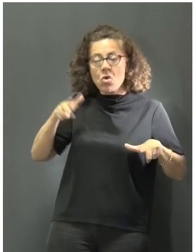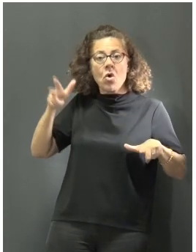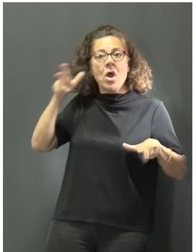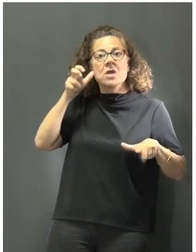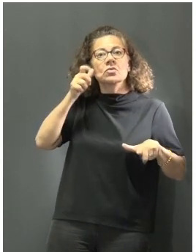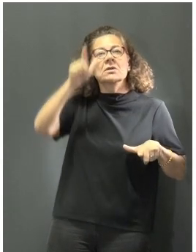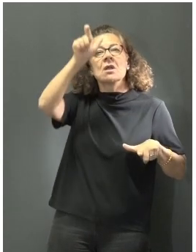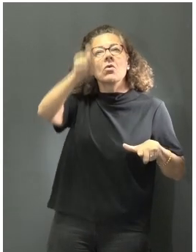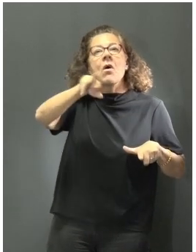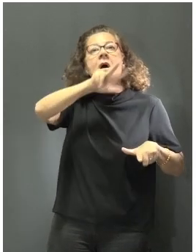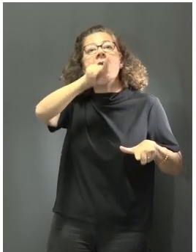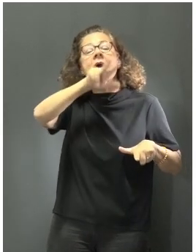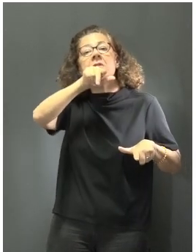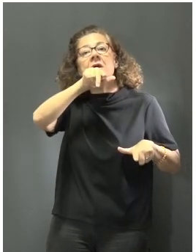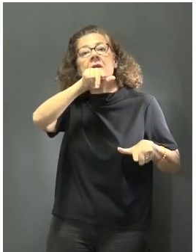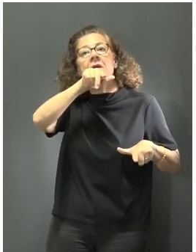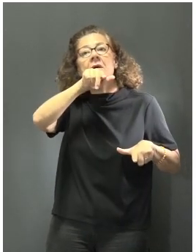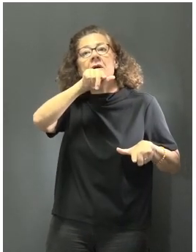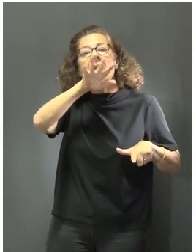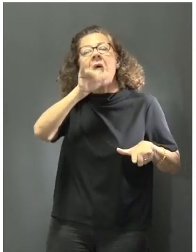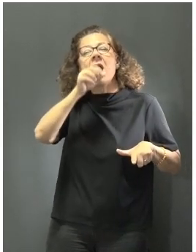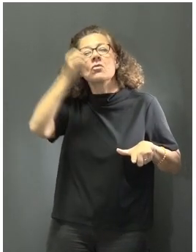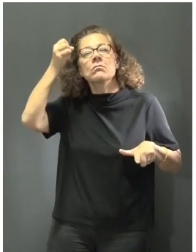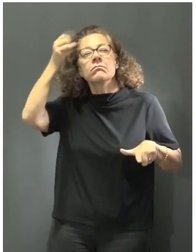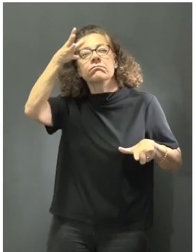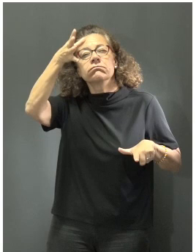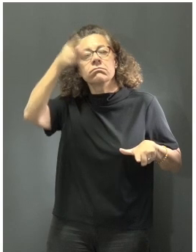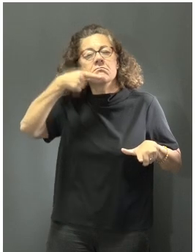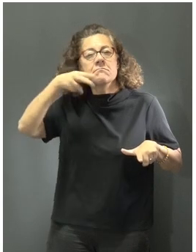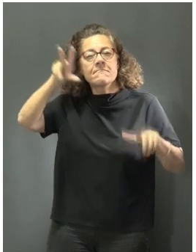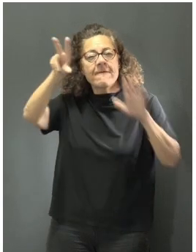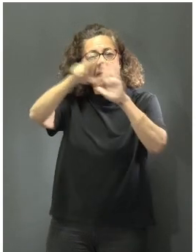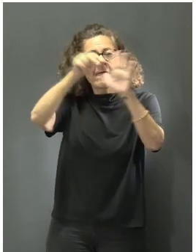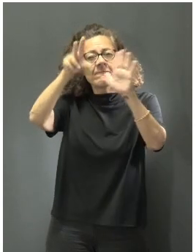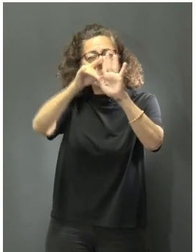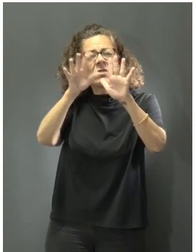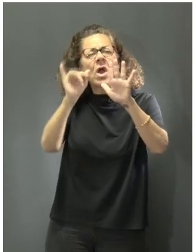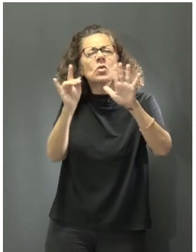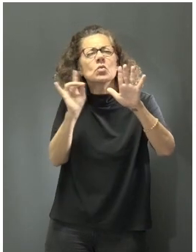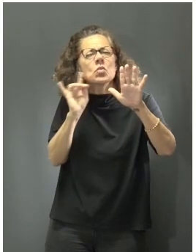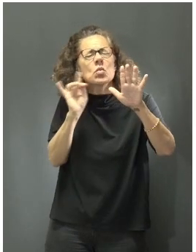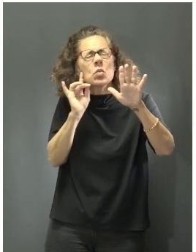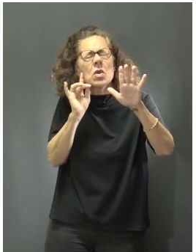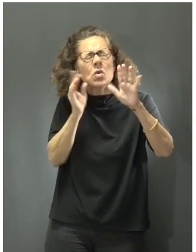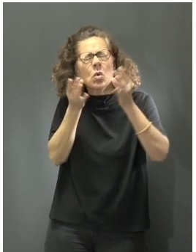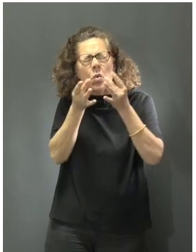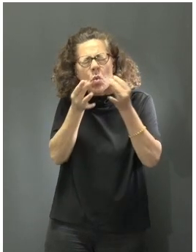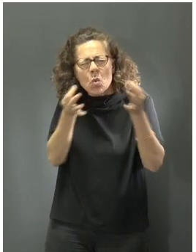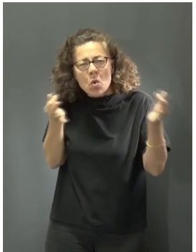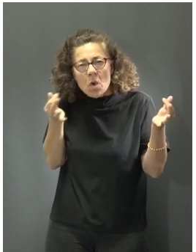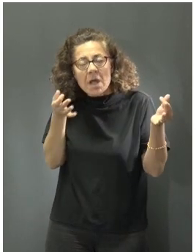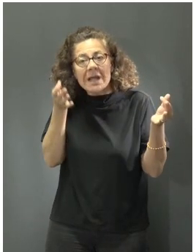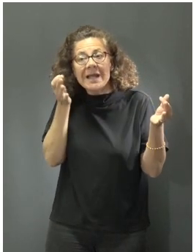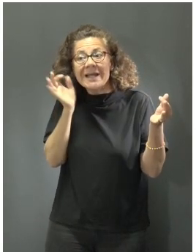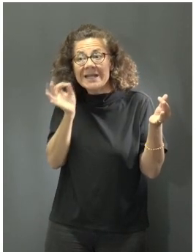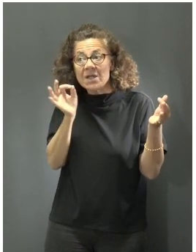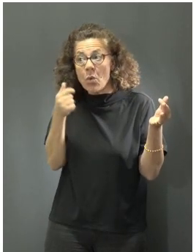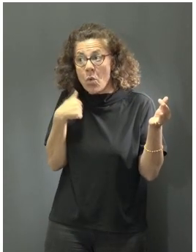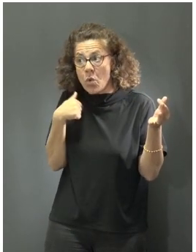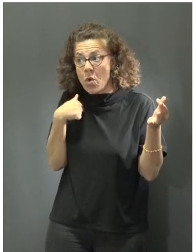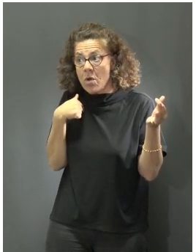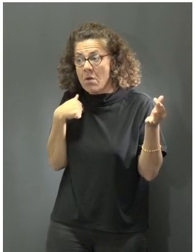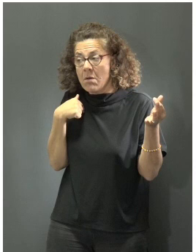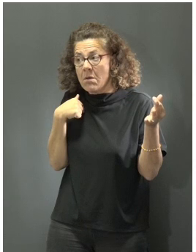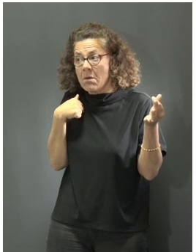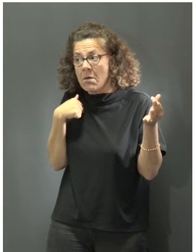hablar a otra persona y hay un cañón de vídeo que tiene un ruido muy sutil, que estoy segura de que ahora mismo estáis percibiéndolo porque lo estoy diciendo,